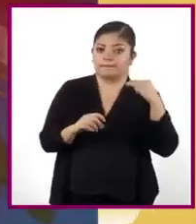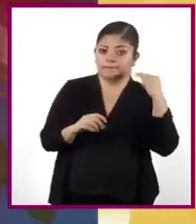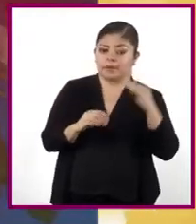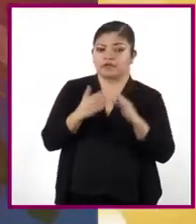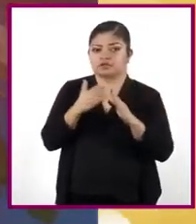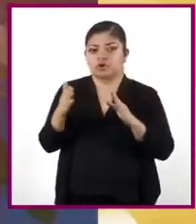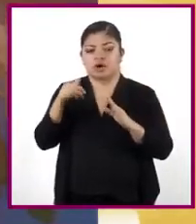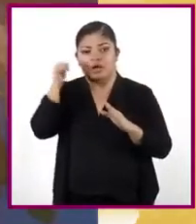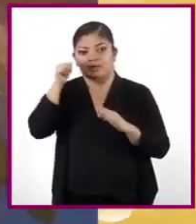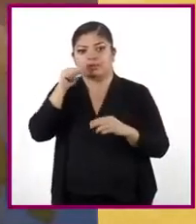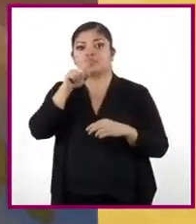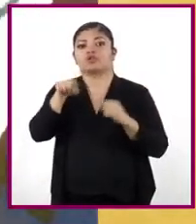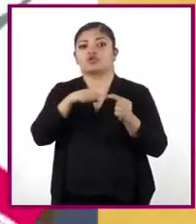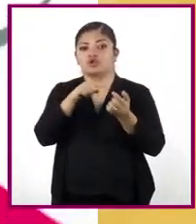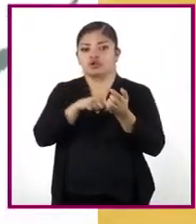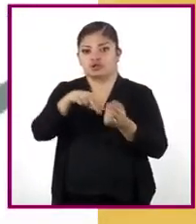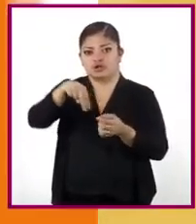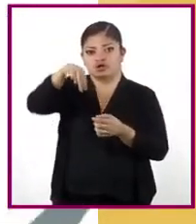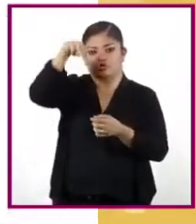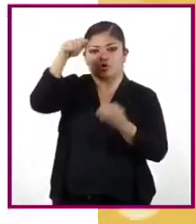regiones polares de nuestro planeta.